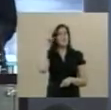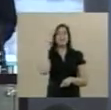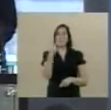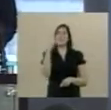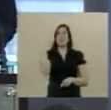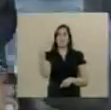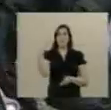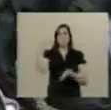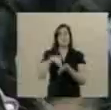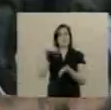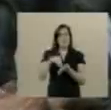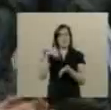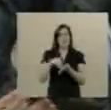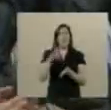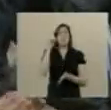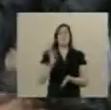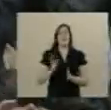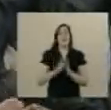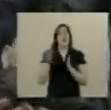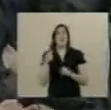millones por año.